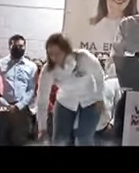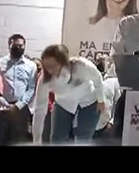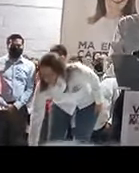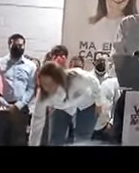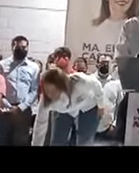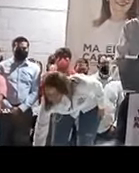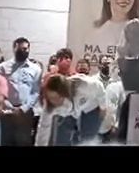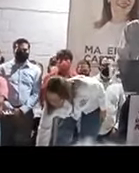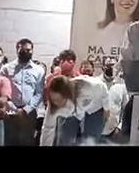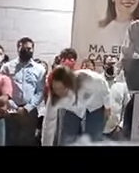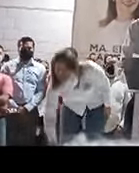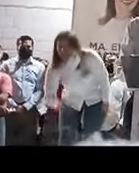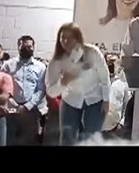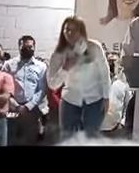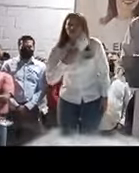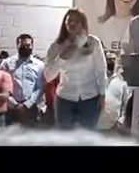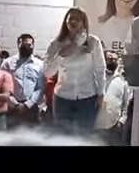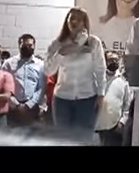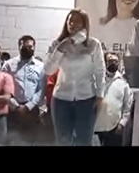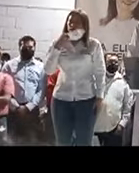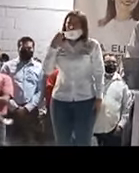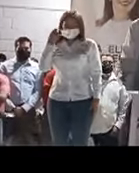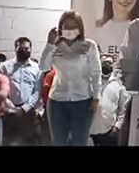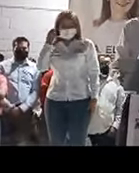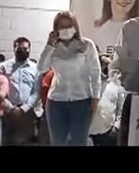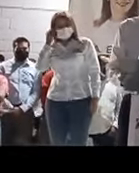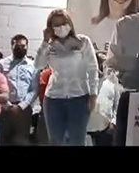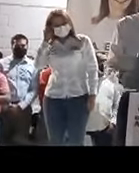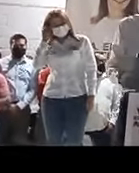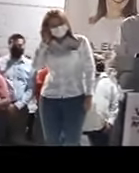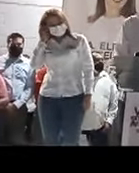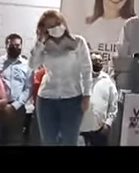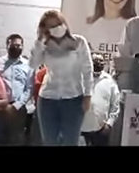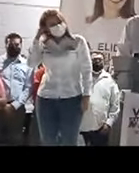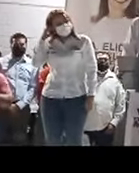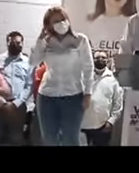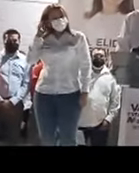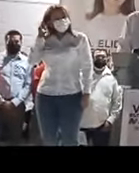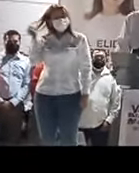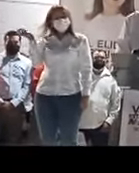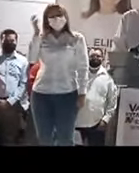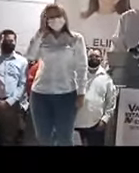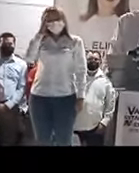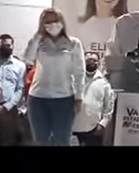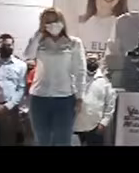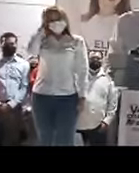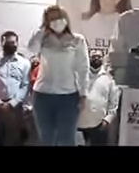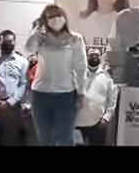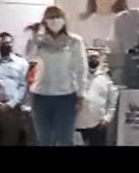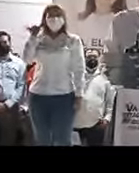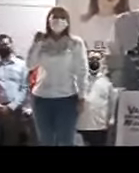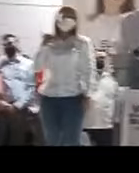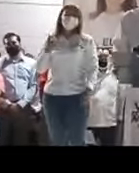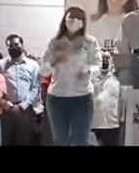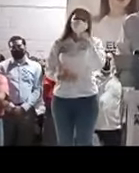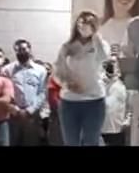Especial agradecimiento a un amigo entrañable que hoy no me pudo acompañar, a mi amigo René Santín Villavicencio, y a sus